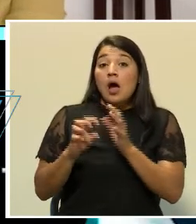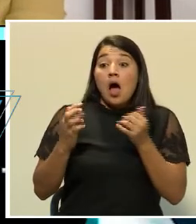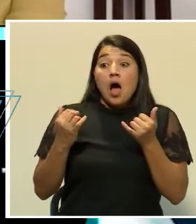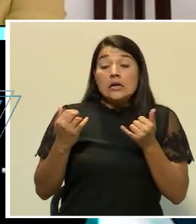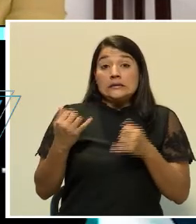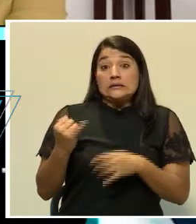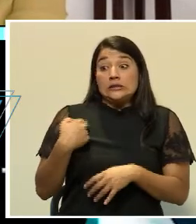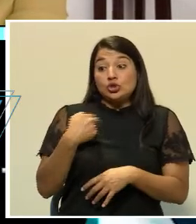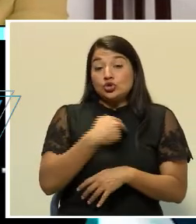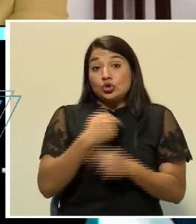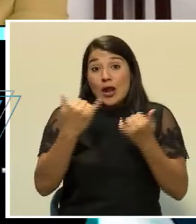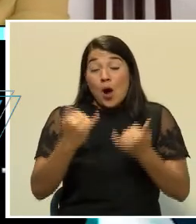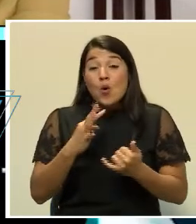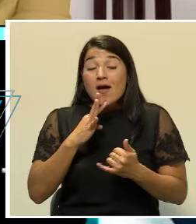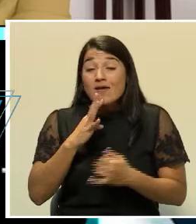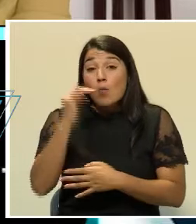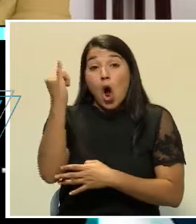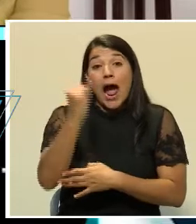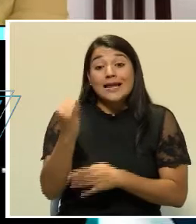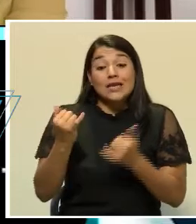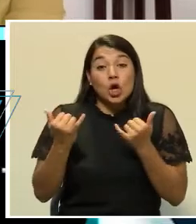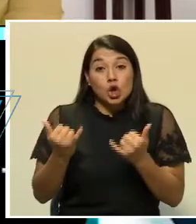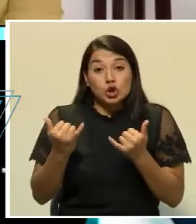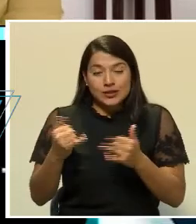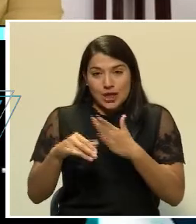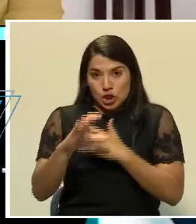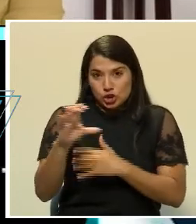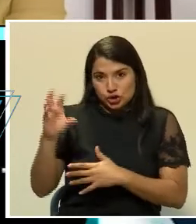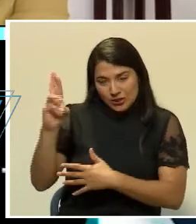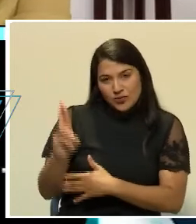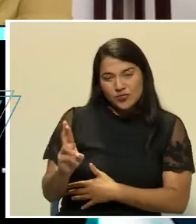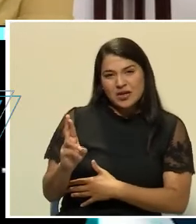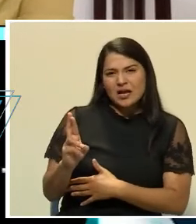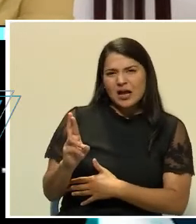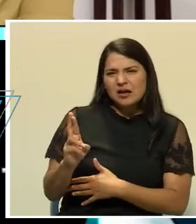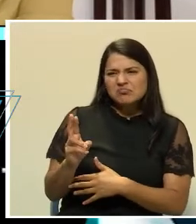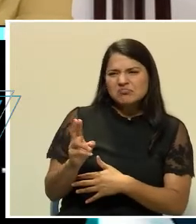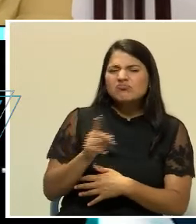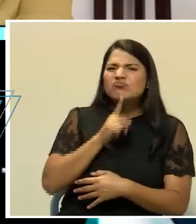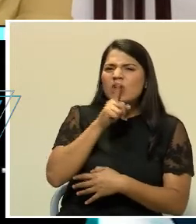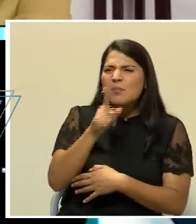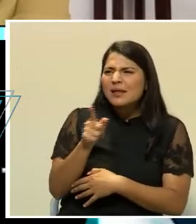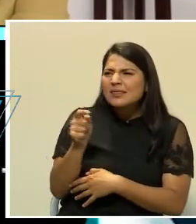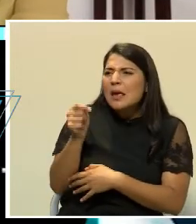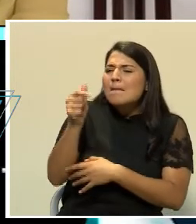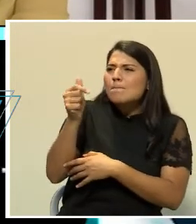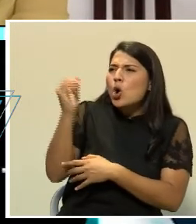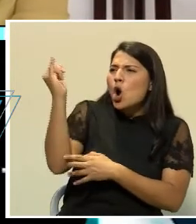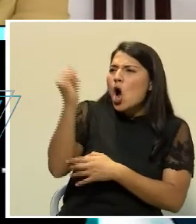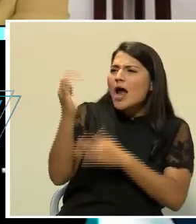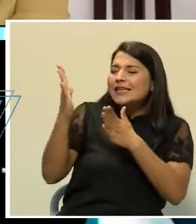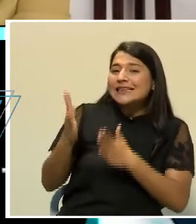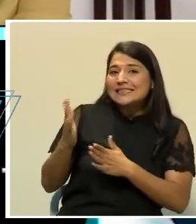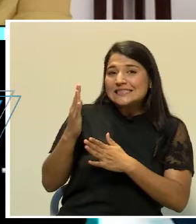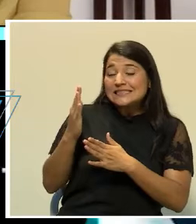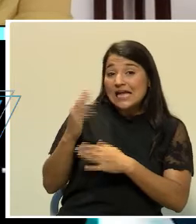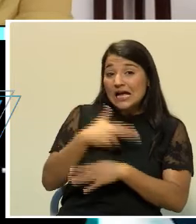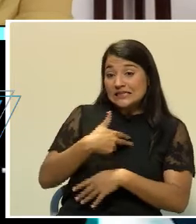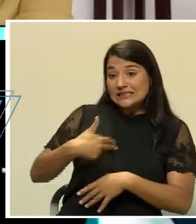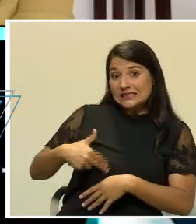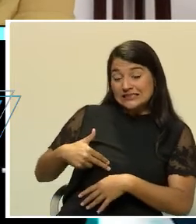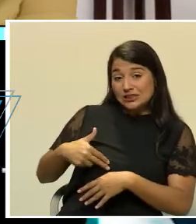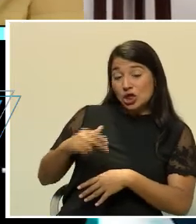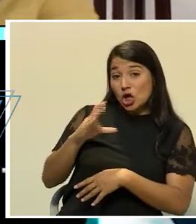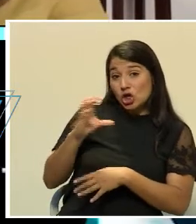ahorita si hablamos del arte contemporáneo en Costa Rica, realmente hay poquitos artistas chinos costarricenses, porque precisamente por la